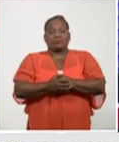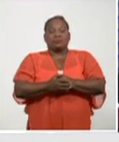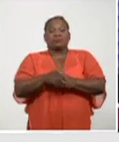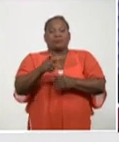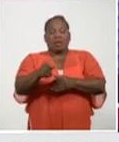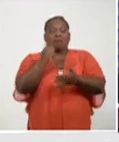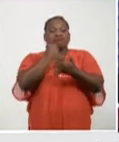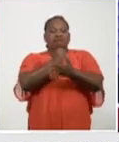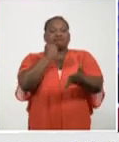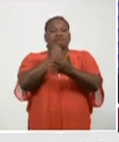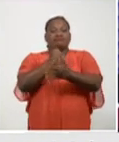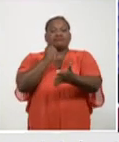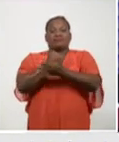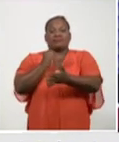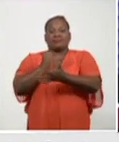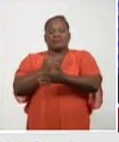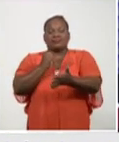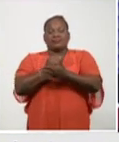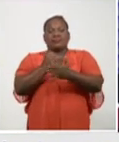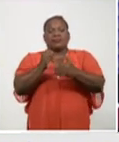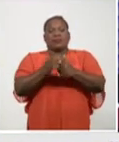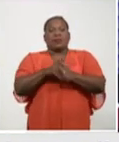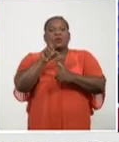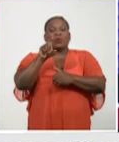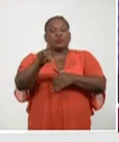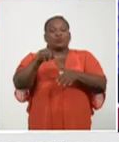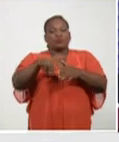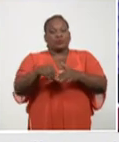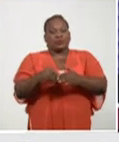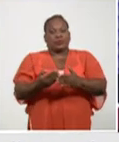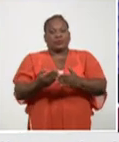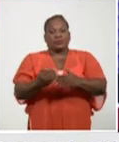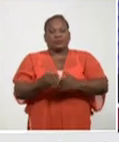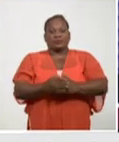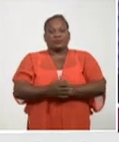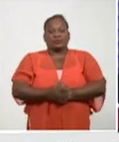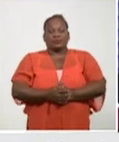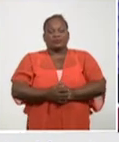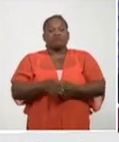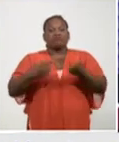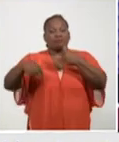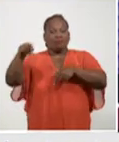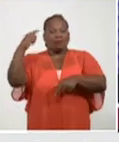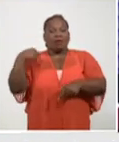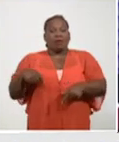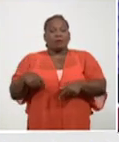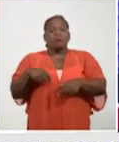diagnosticando en los últimos días. Ayer se procesaron